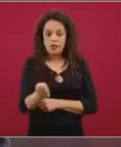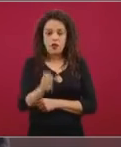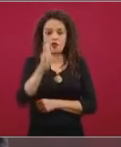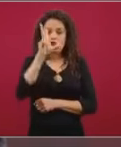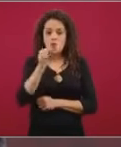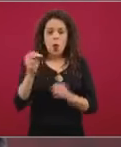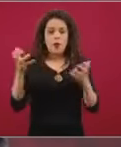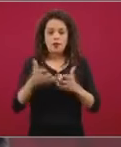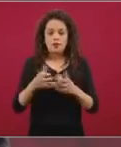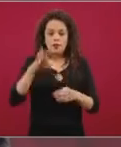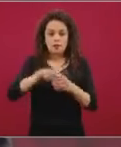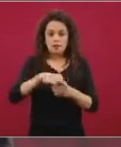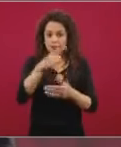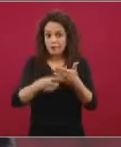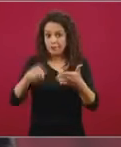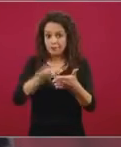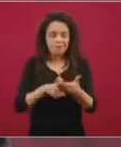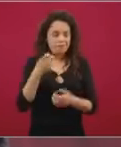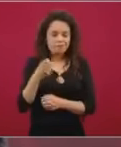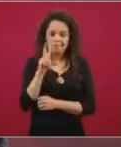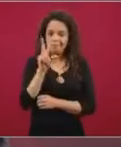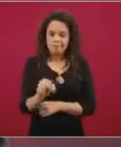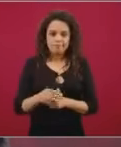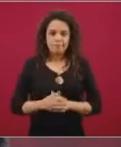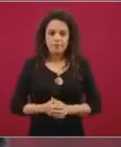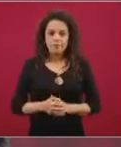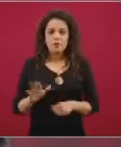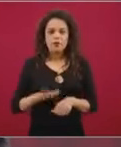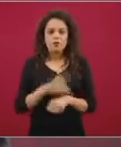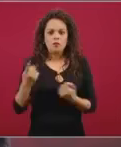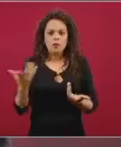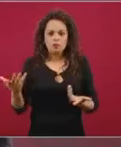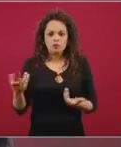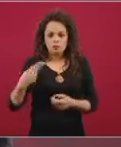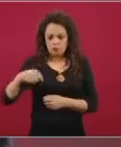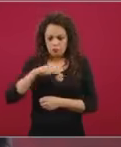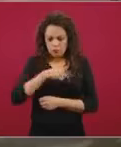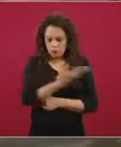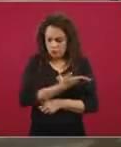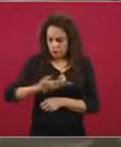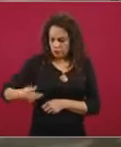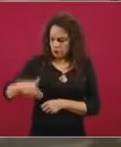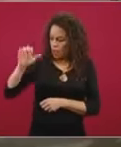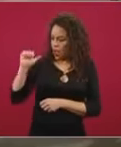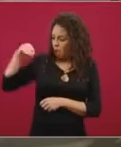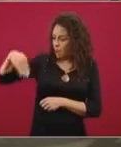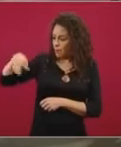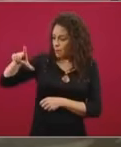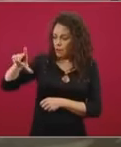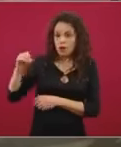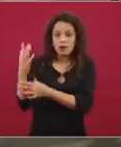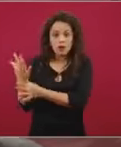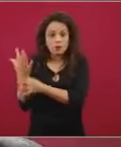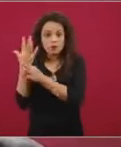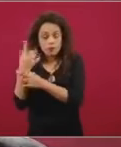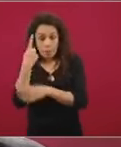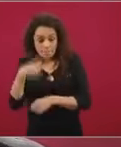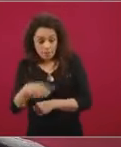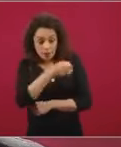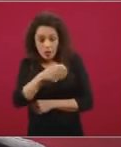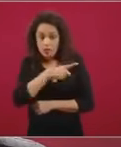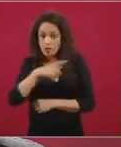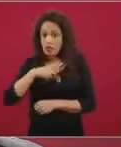elecciones. Nos pareció del todo inconveniente, empezando por nuestro presidente, el licenciado López Obrador, que indicó: respetemos